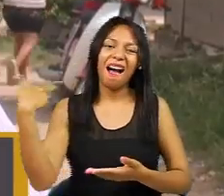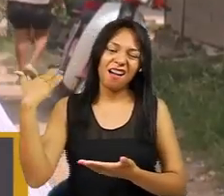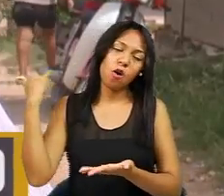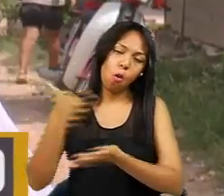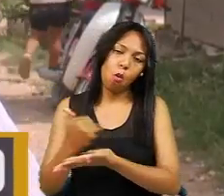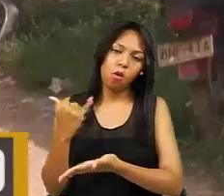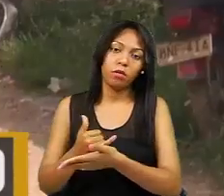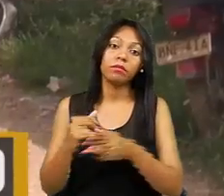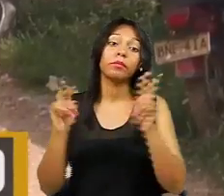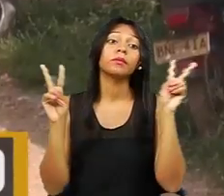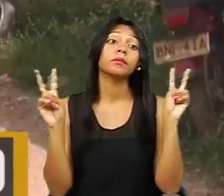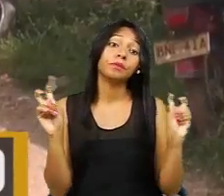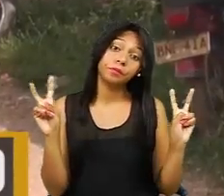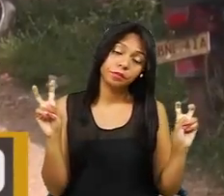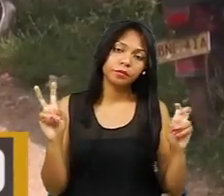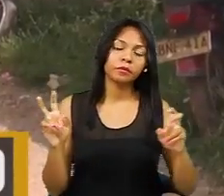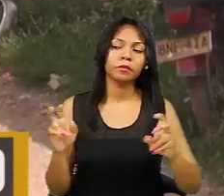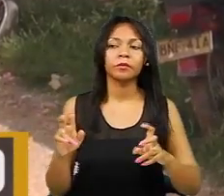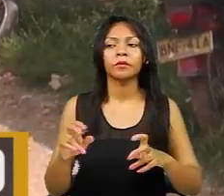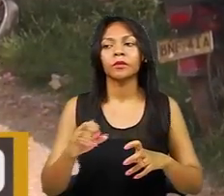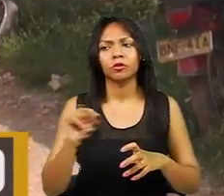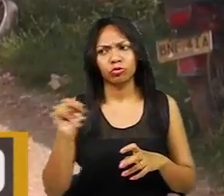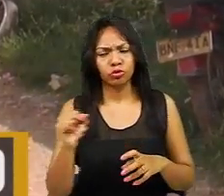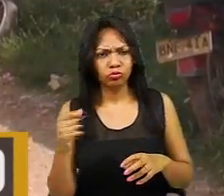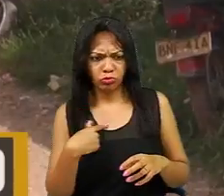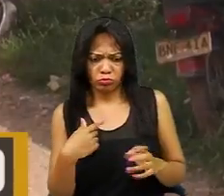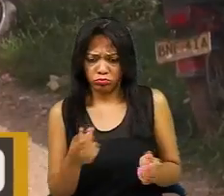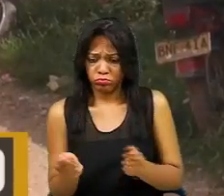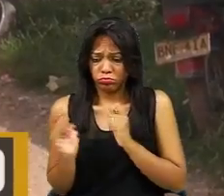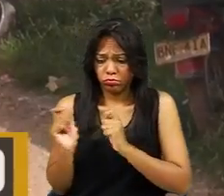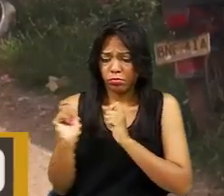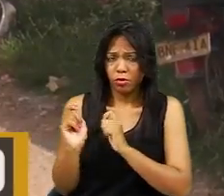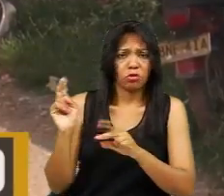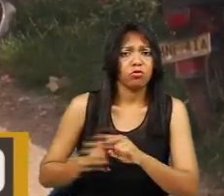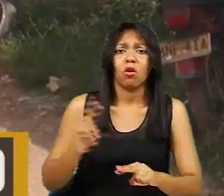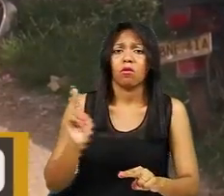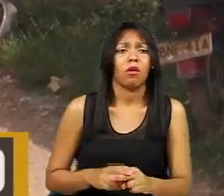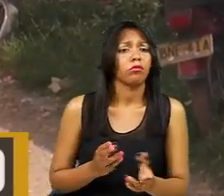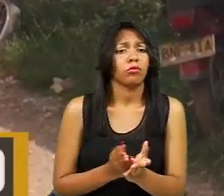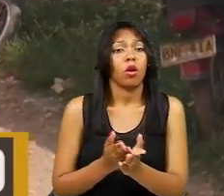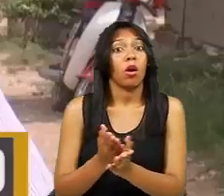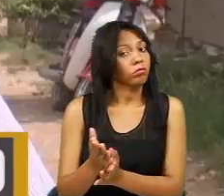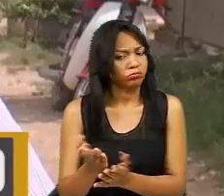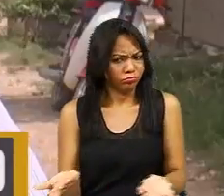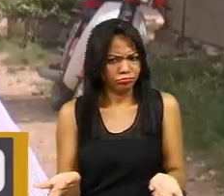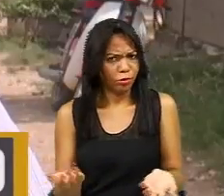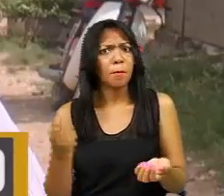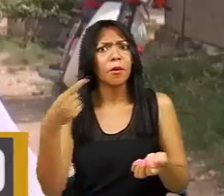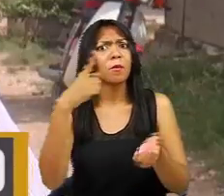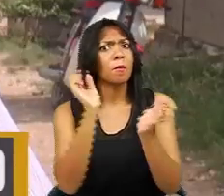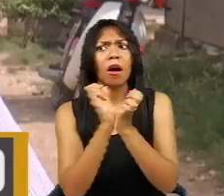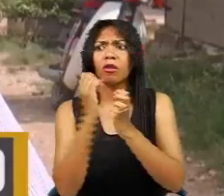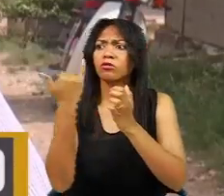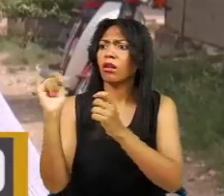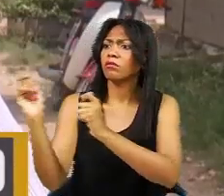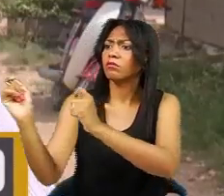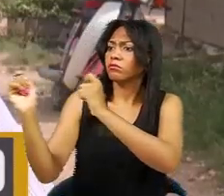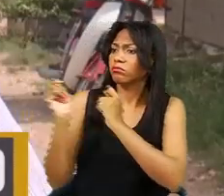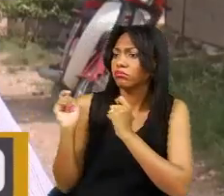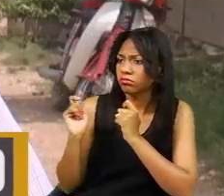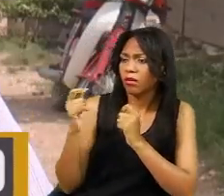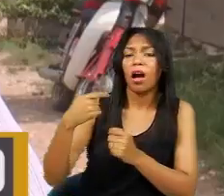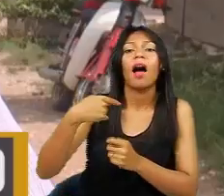supuestamente todavía no, ellos siguen ejerciendo cargos, en donde ya desde el 1 de mayo nosotros recibimos ya la resolución